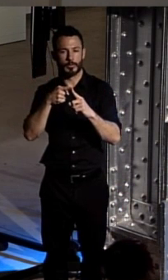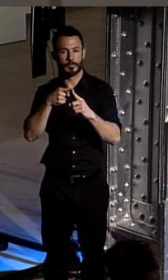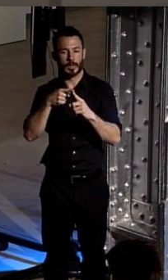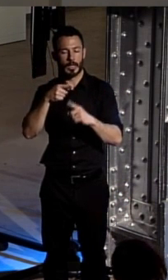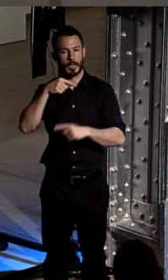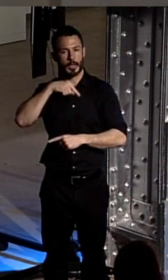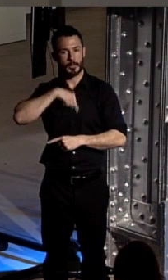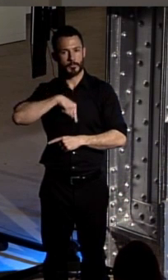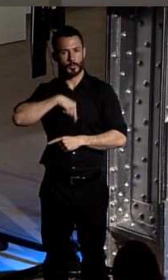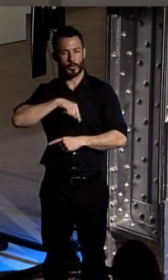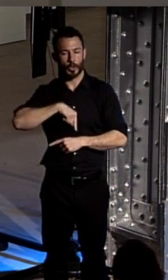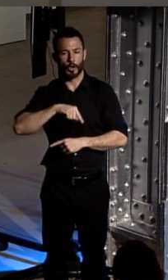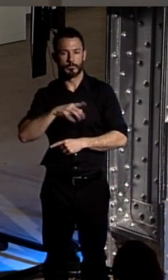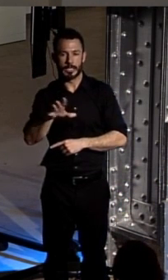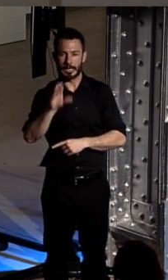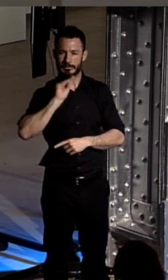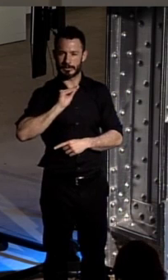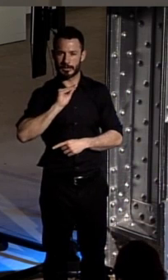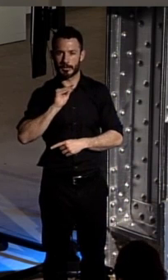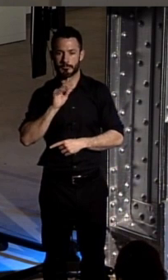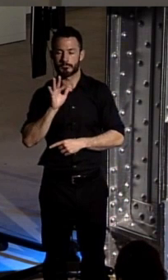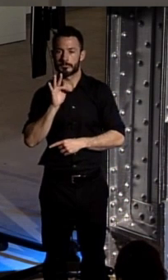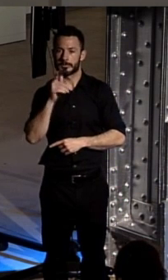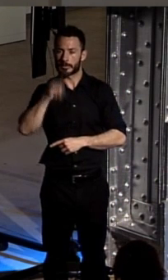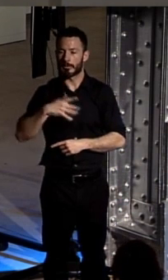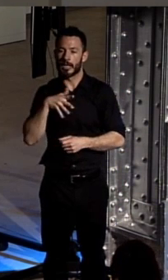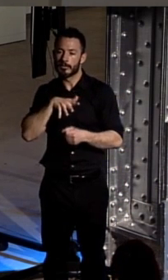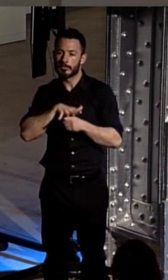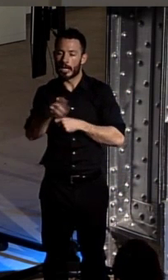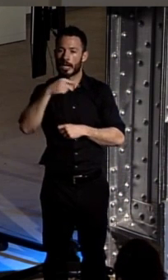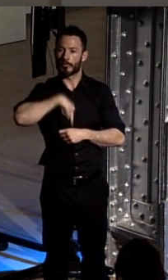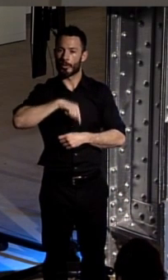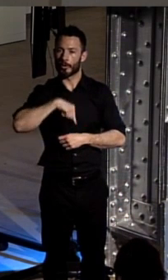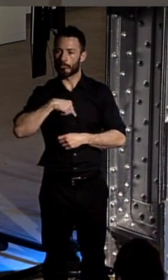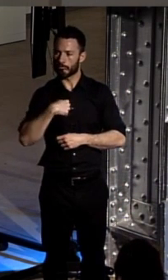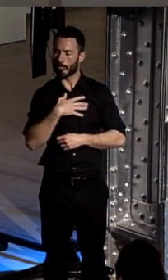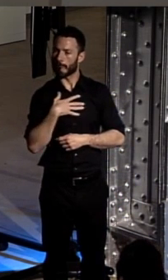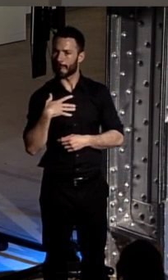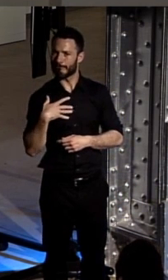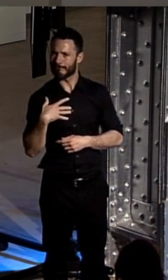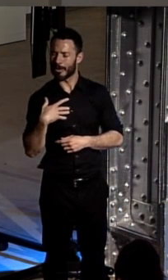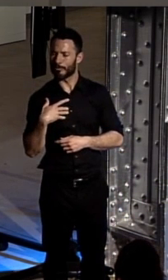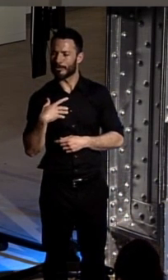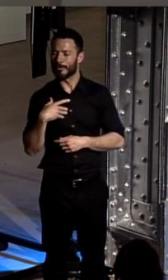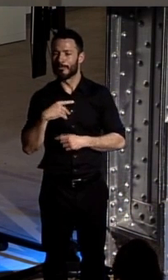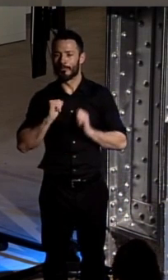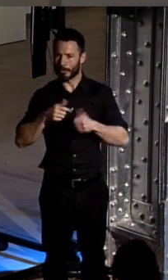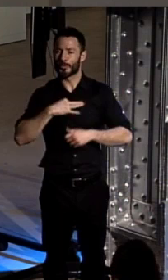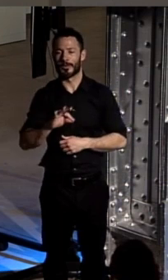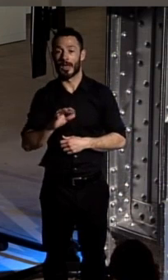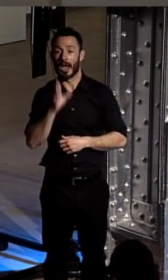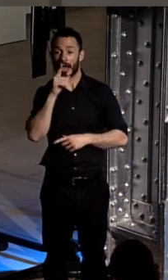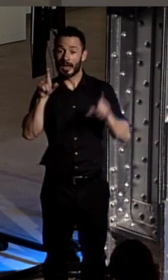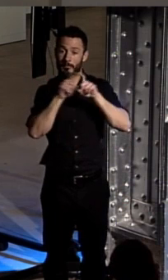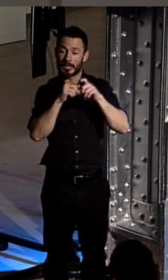entender mejor nuestro estado emocional y a inducir un estado emocional deseado. Y voy a compartir un par de ejemplos de 2 startups que trabajan en